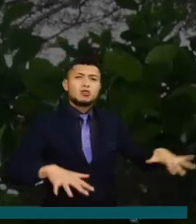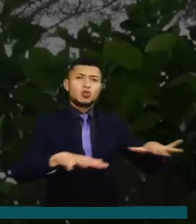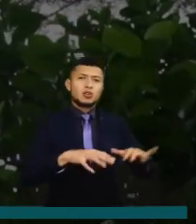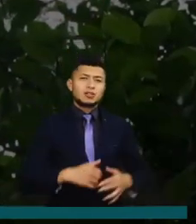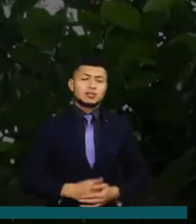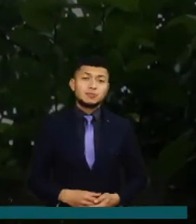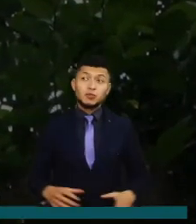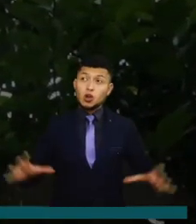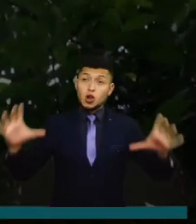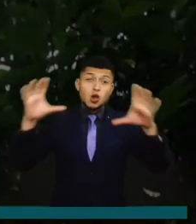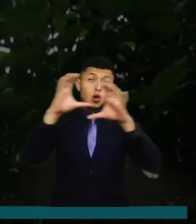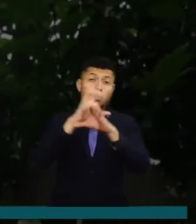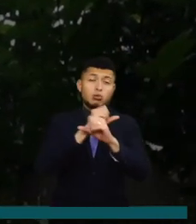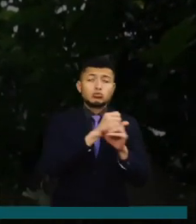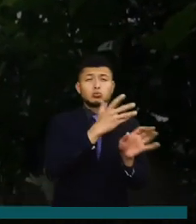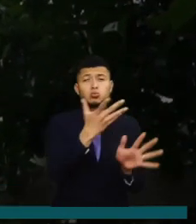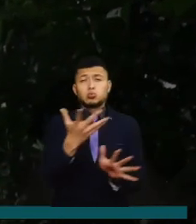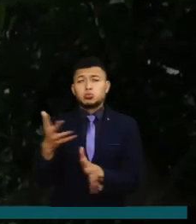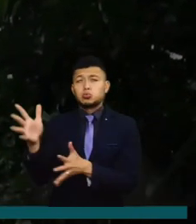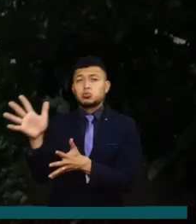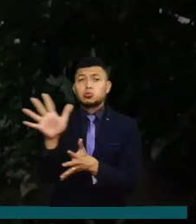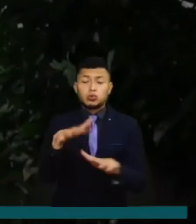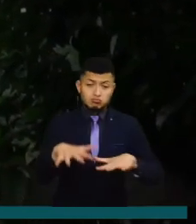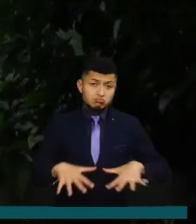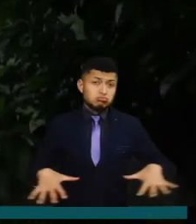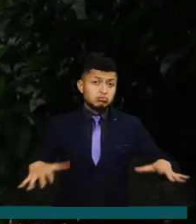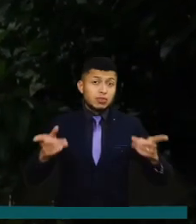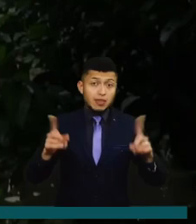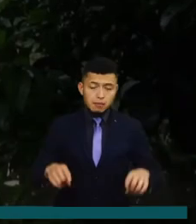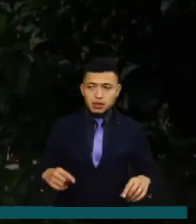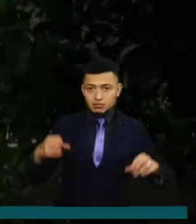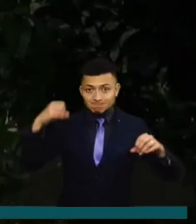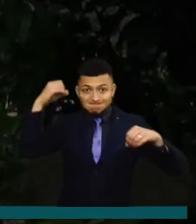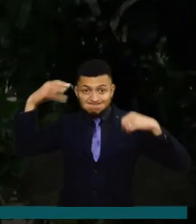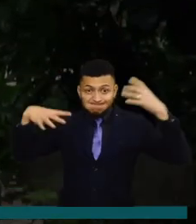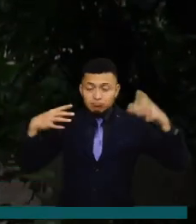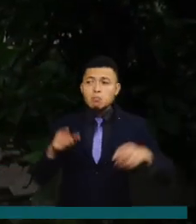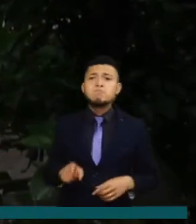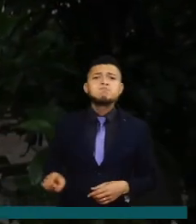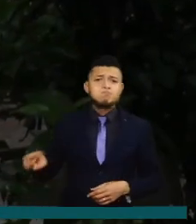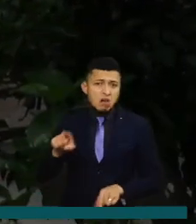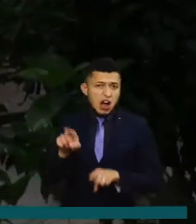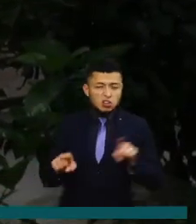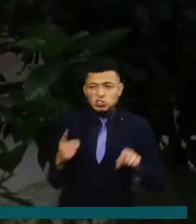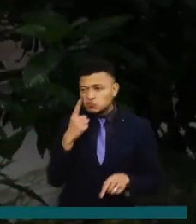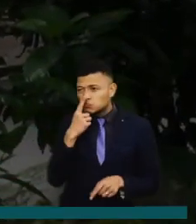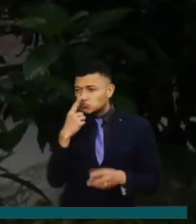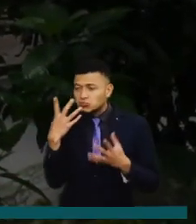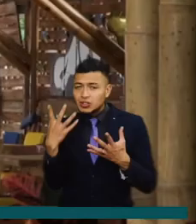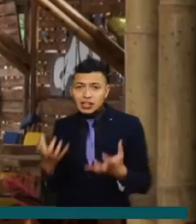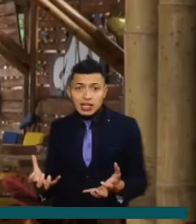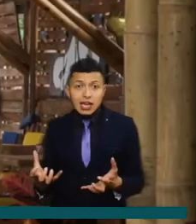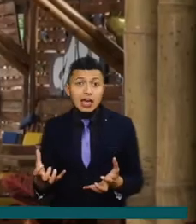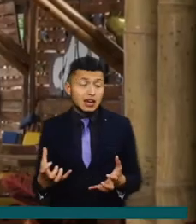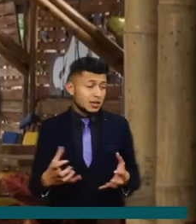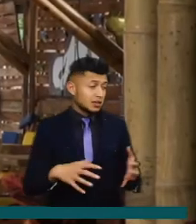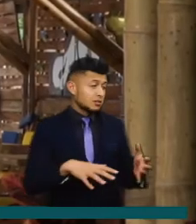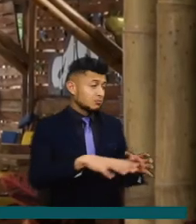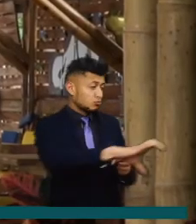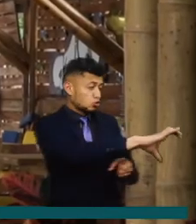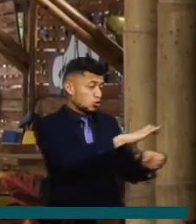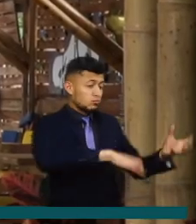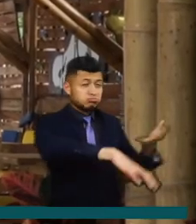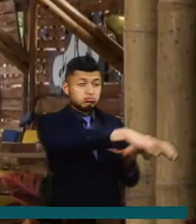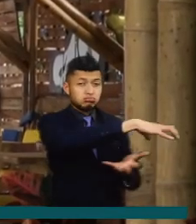La brisa de la noche también se disfruta en estos sitios. La rumba atrae a los aventureros y a personas que quieren desconectarse del caos